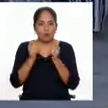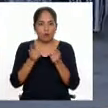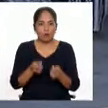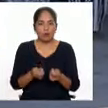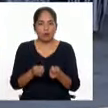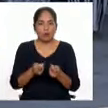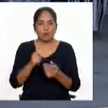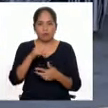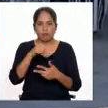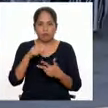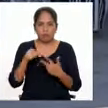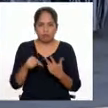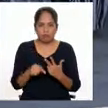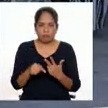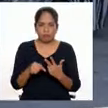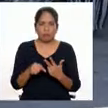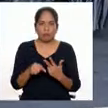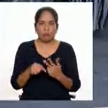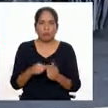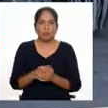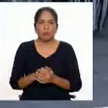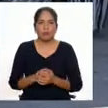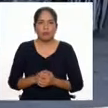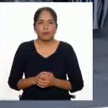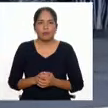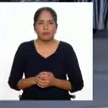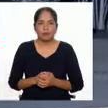parina y un collar de guairuro.